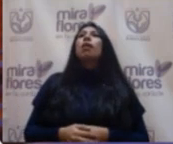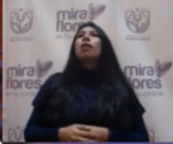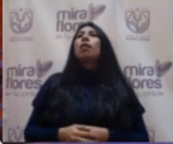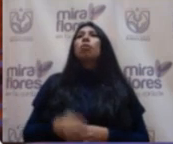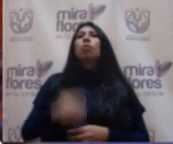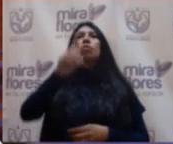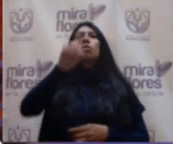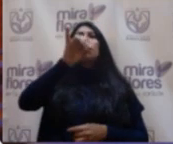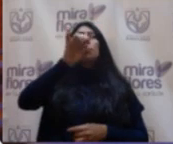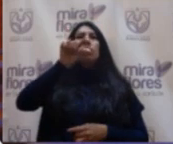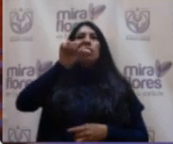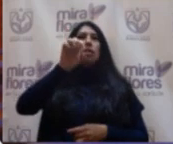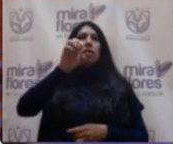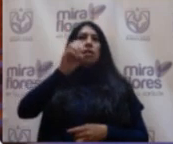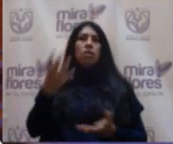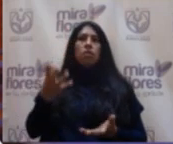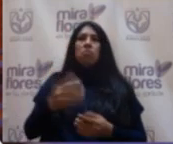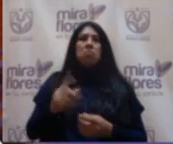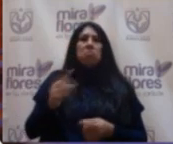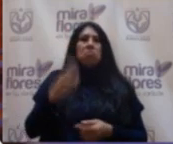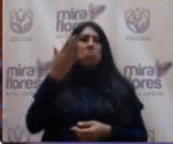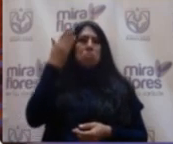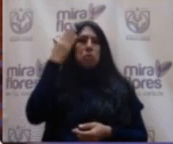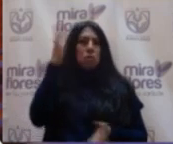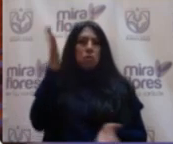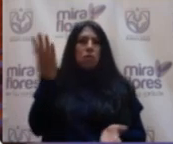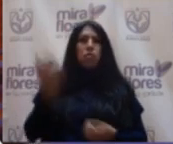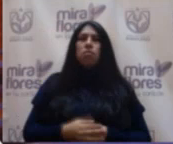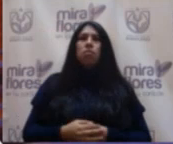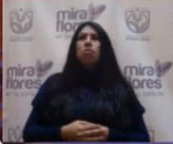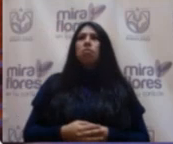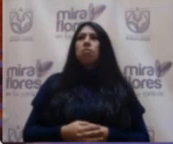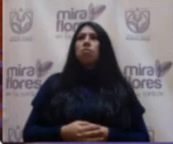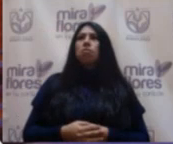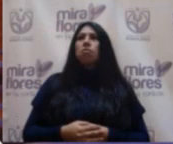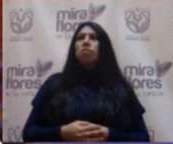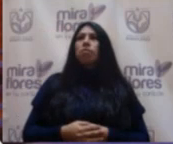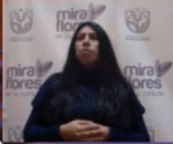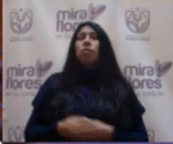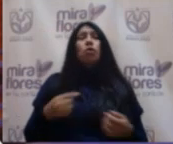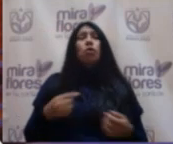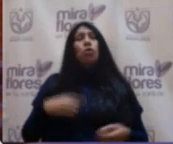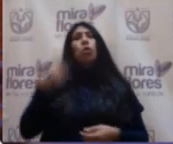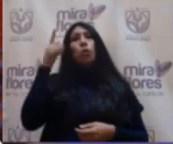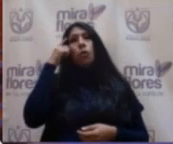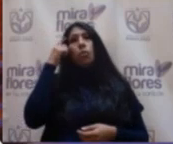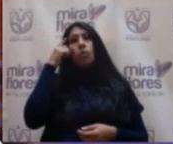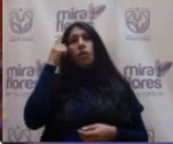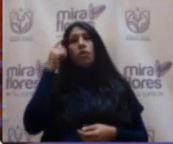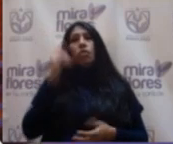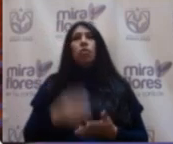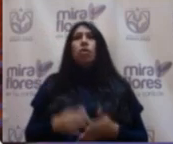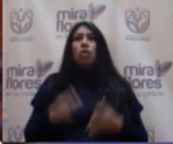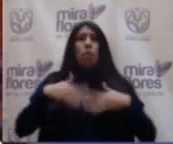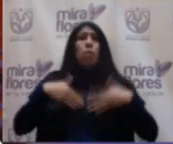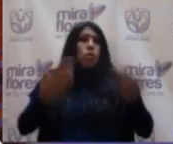Ferrey. No sabían. Yo creo que vale la pena utilizar la revista para